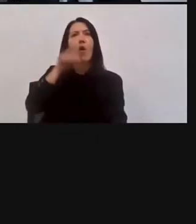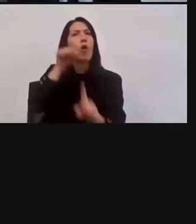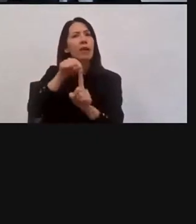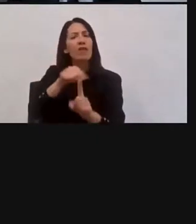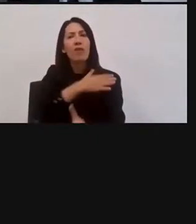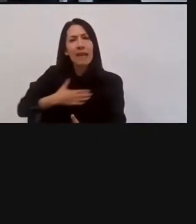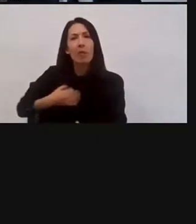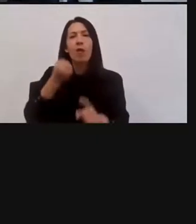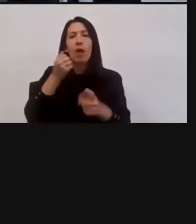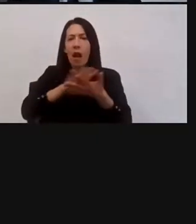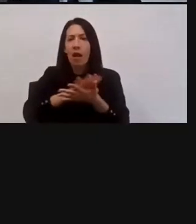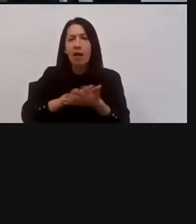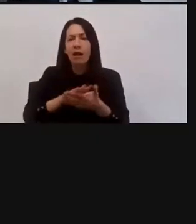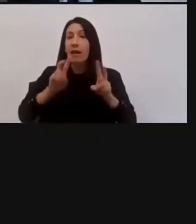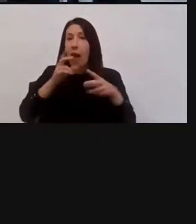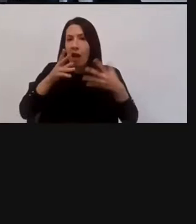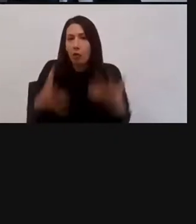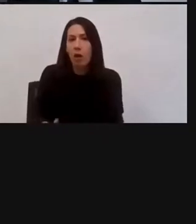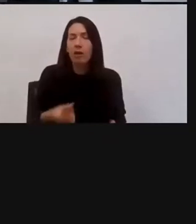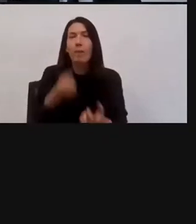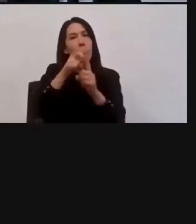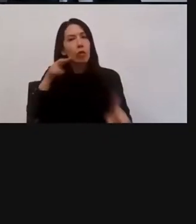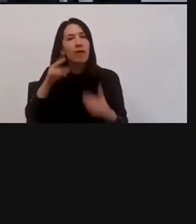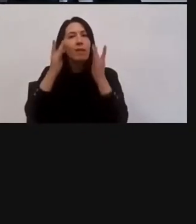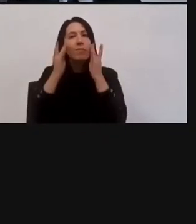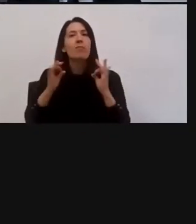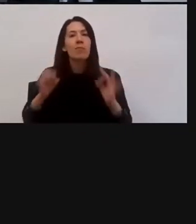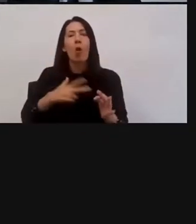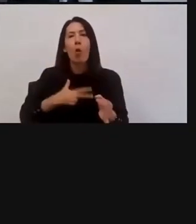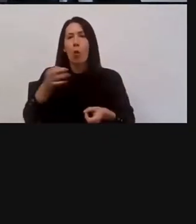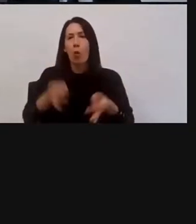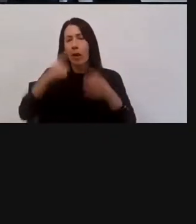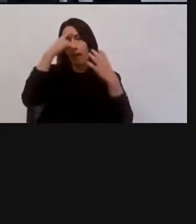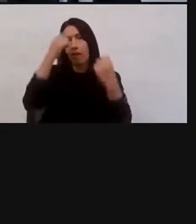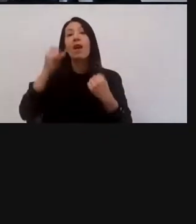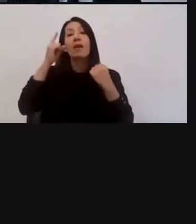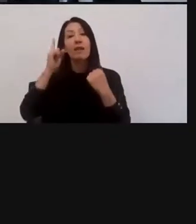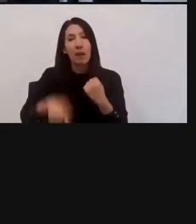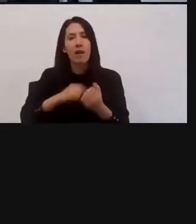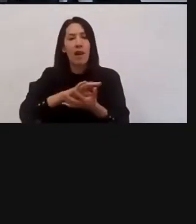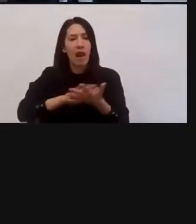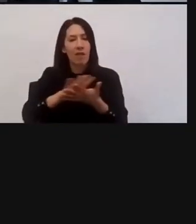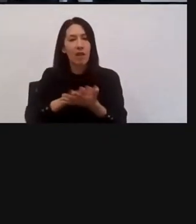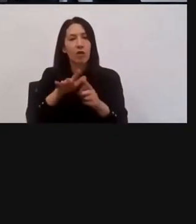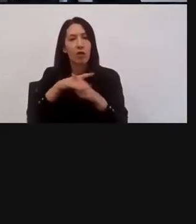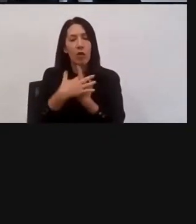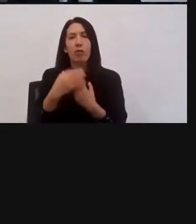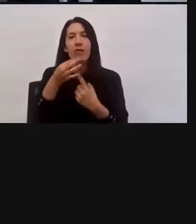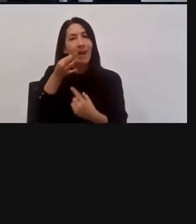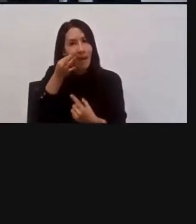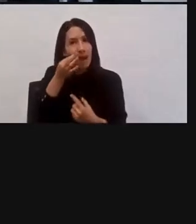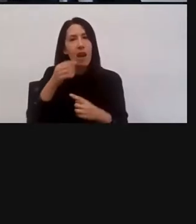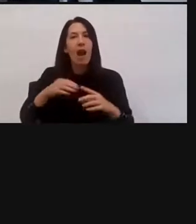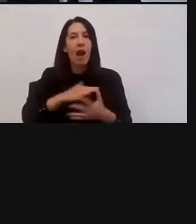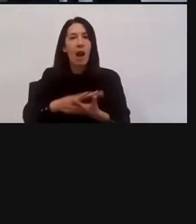acercarnos a temas de actualidad desde un punto de vista jurídico, pero también práctico, con un enfoque global, pero también desde la